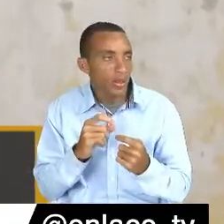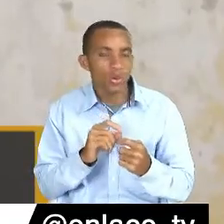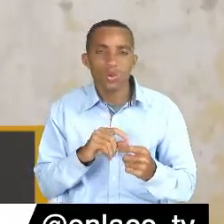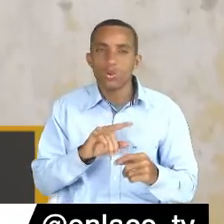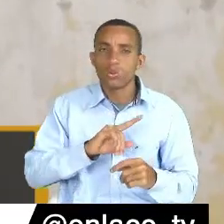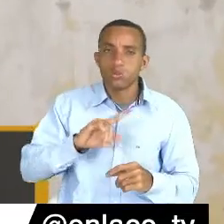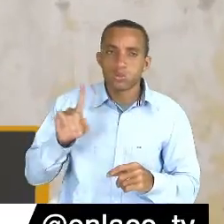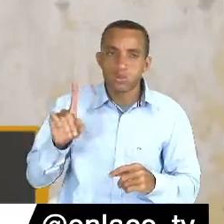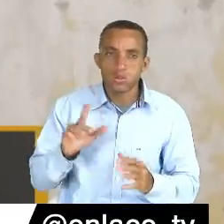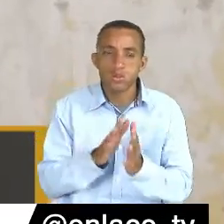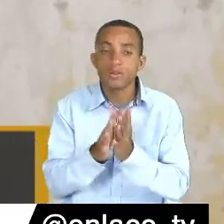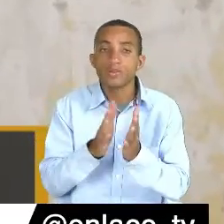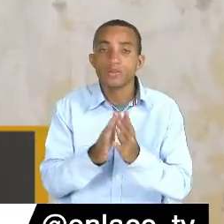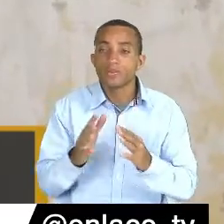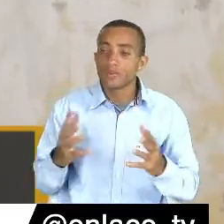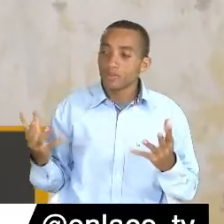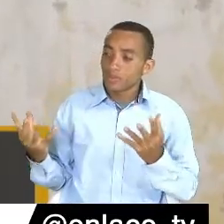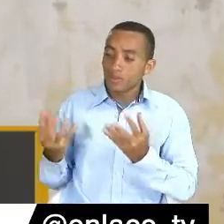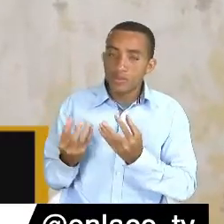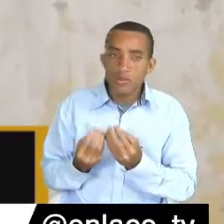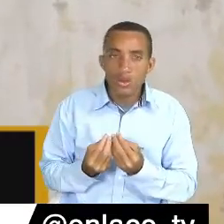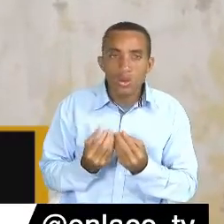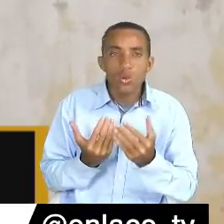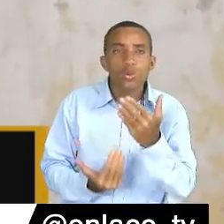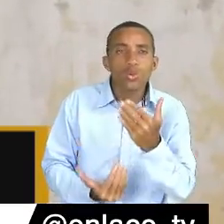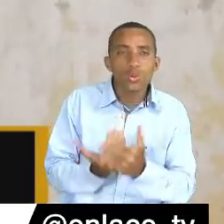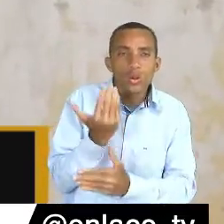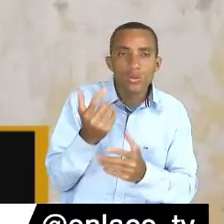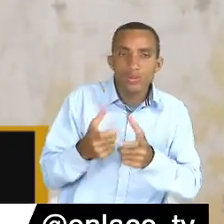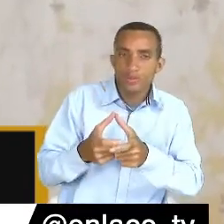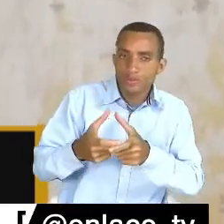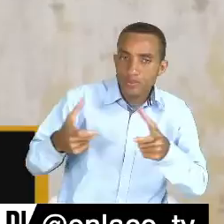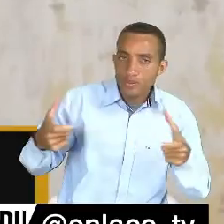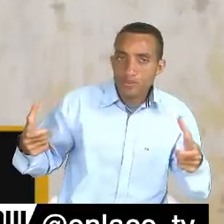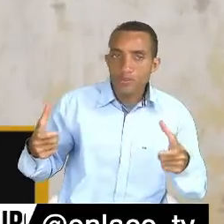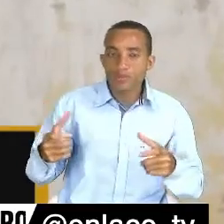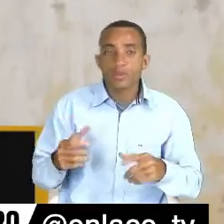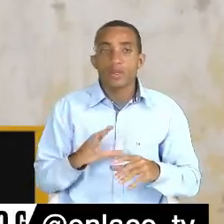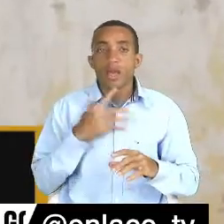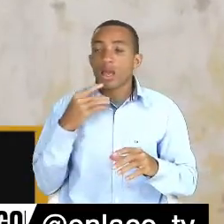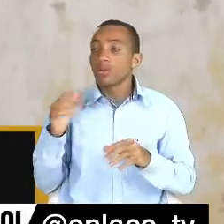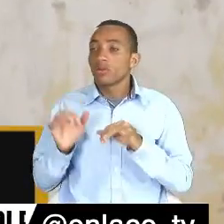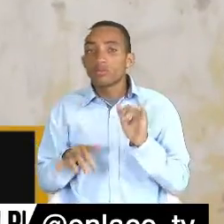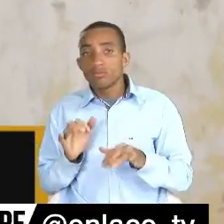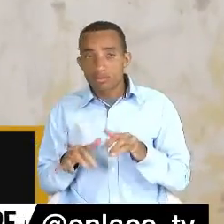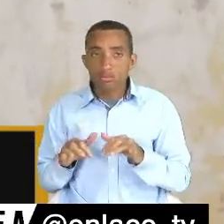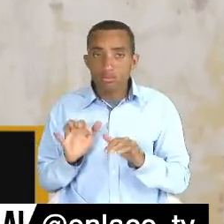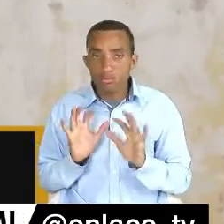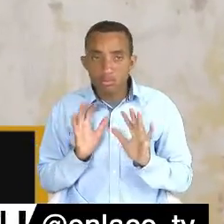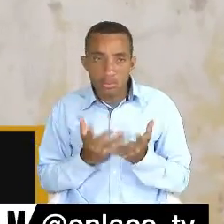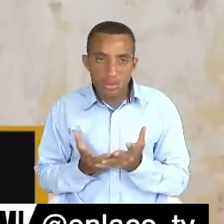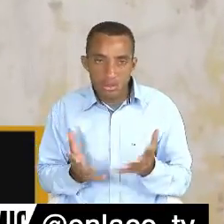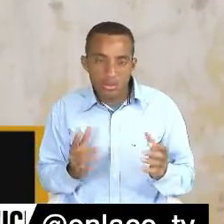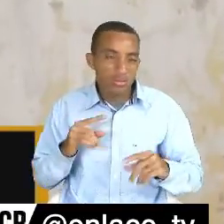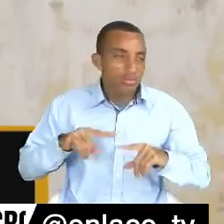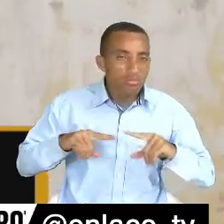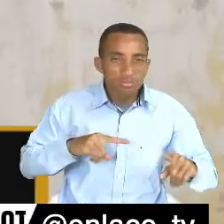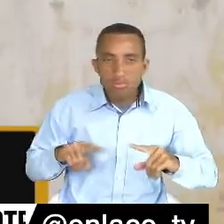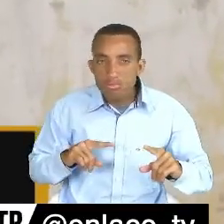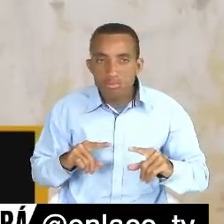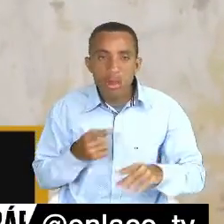de las oficinas, un personal que nos está llegando nuevo, y estamos disminuyendo nuestra planta administrativa, que es importante dentro del desarrollo de la operación